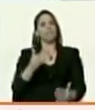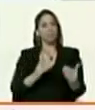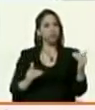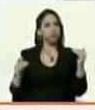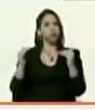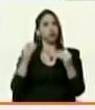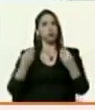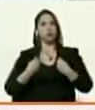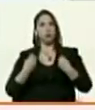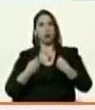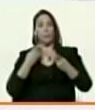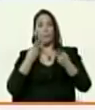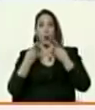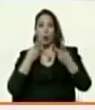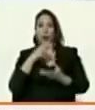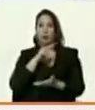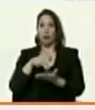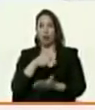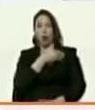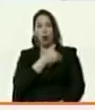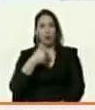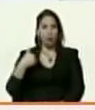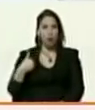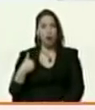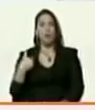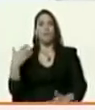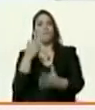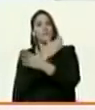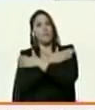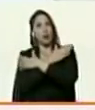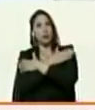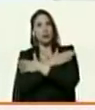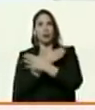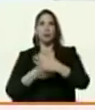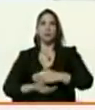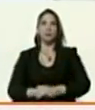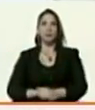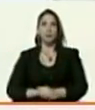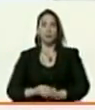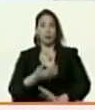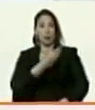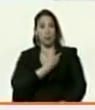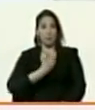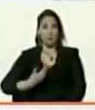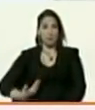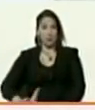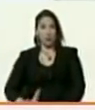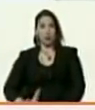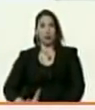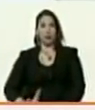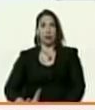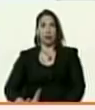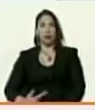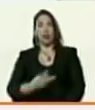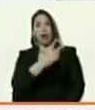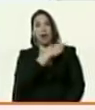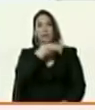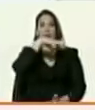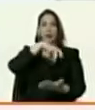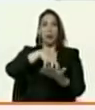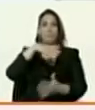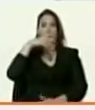vida política nacional. Yo quiero felicitar, por lo tanto, pues, al presidente de la República, jefe de Estado Nicolás Maduro